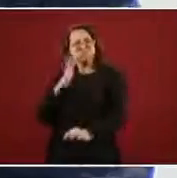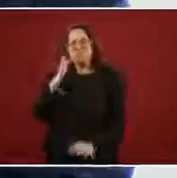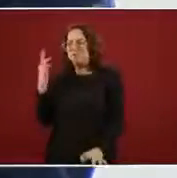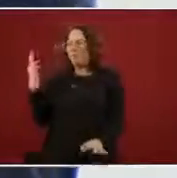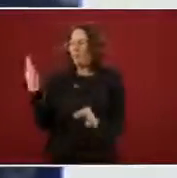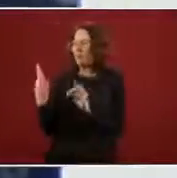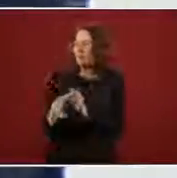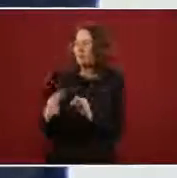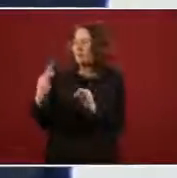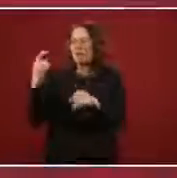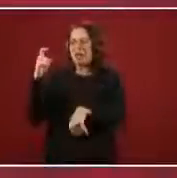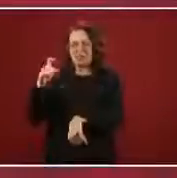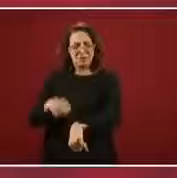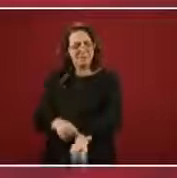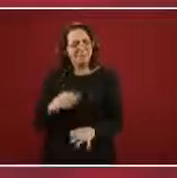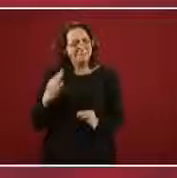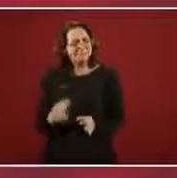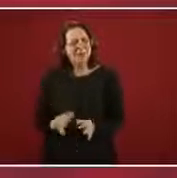nada de que